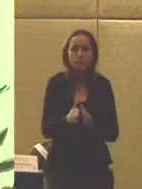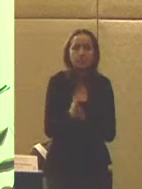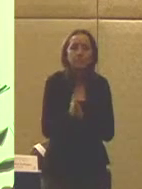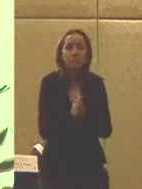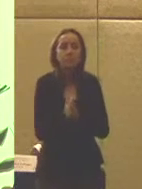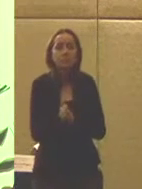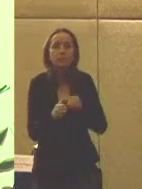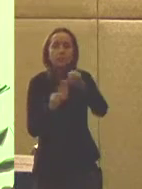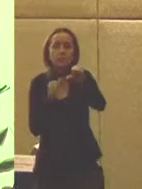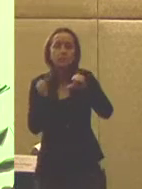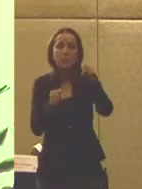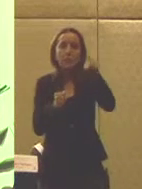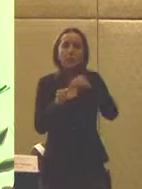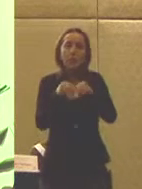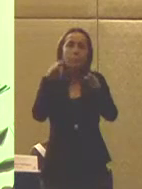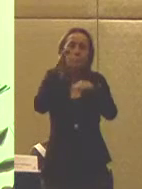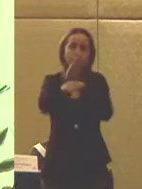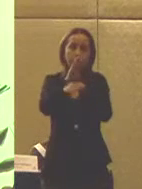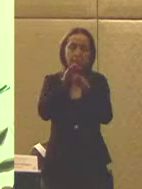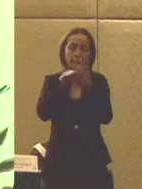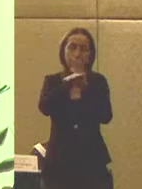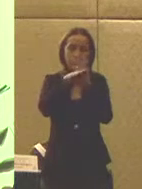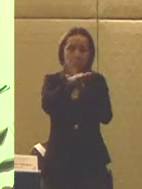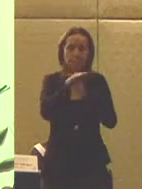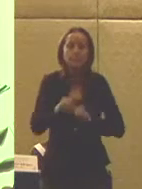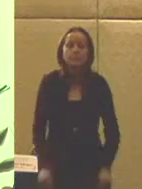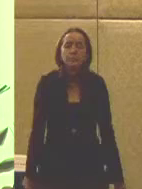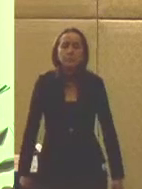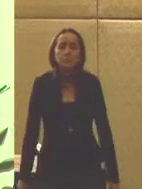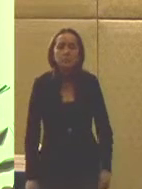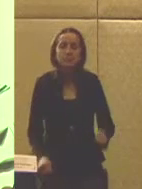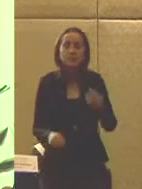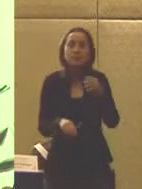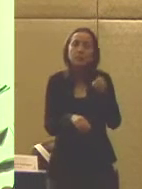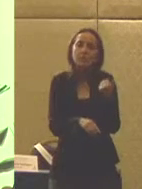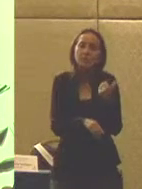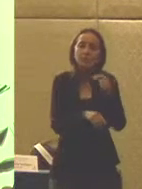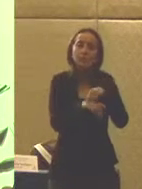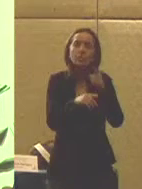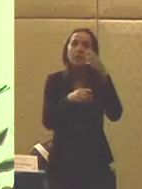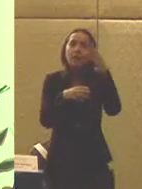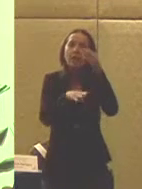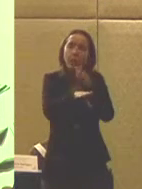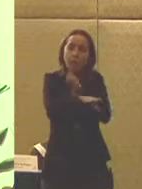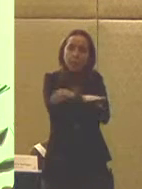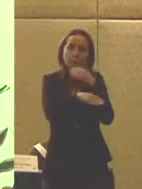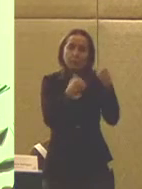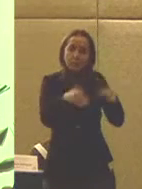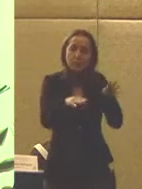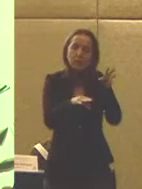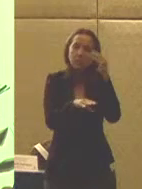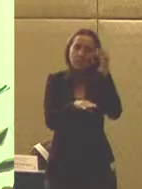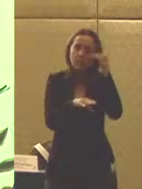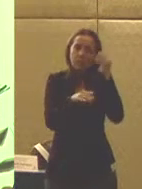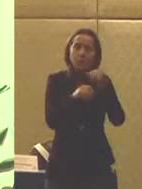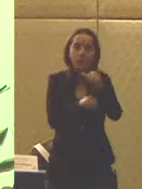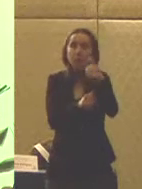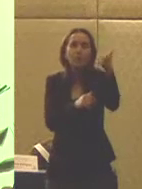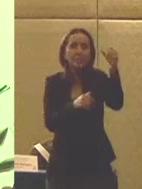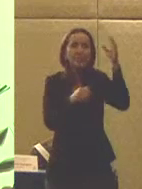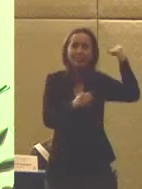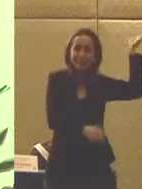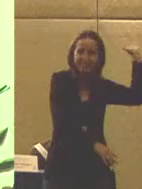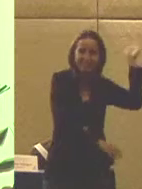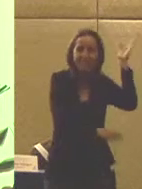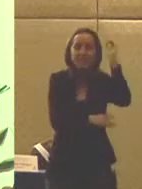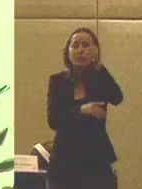todo bancario privado. Como hemos escuchado también en las diferentes presentaciones, la evaluación